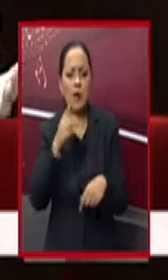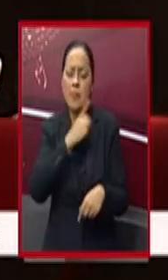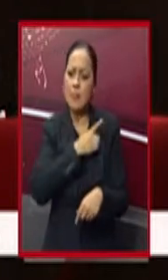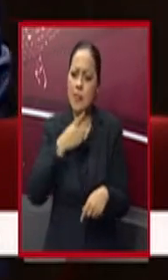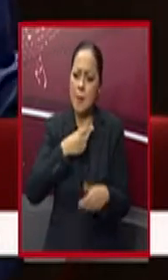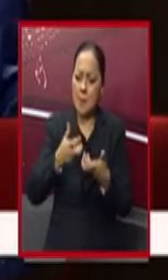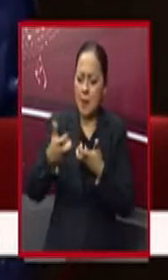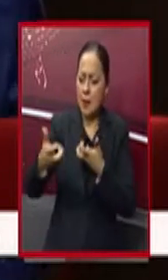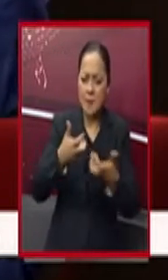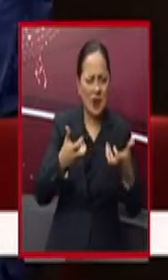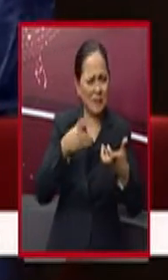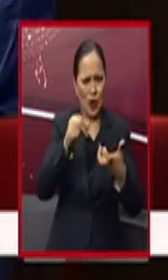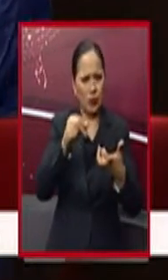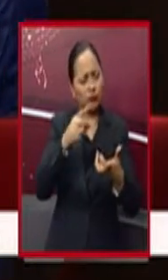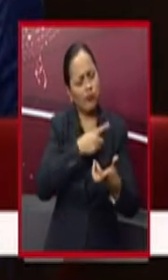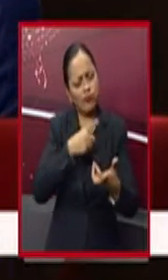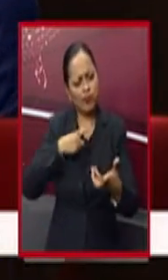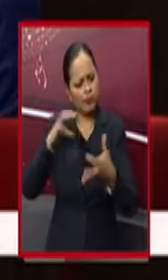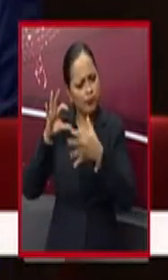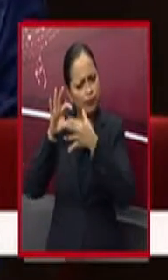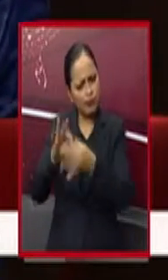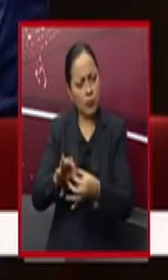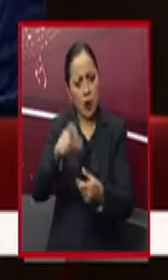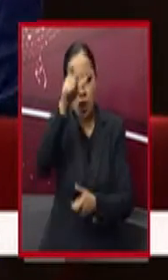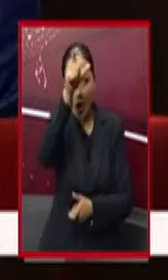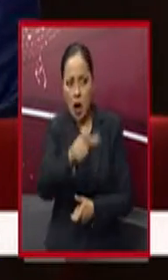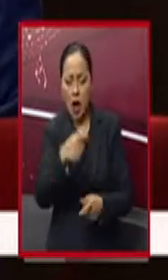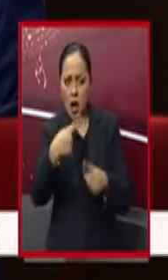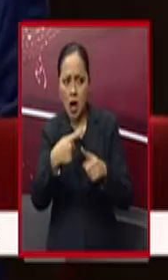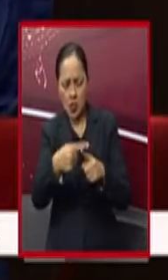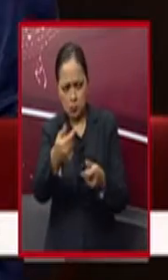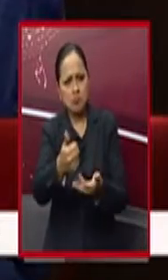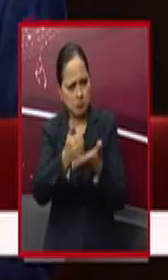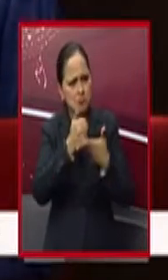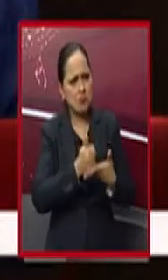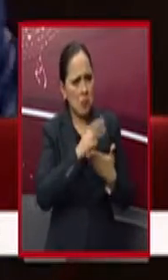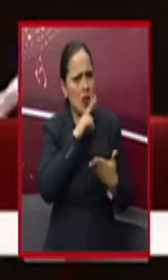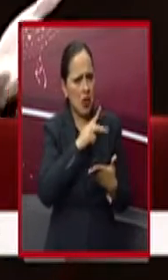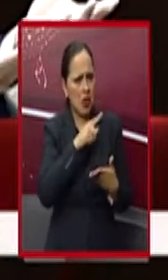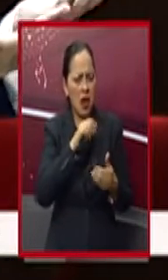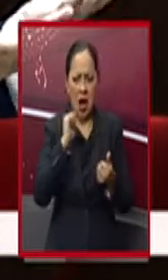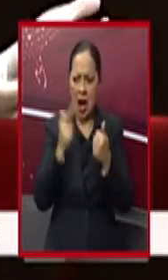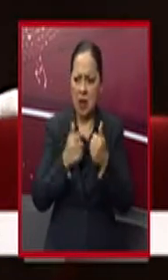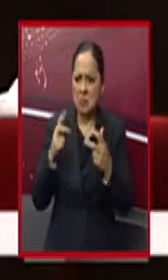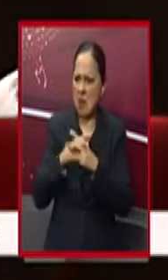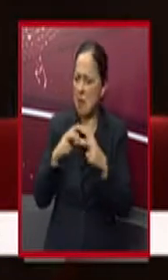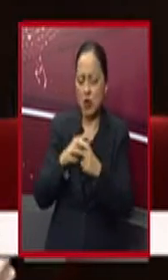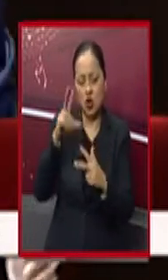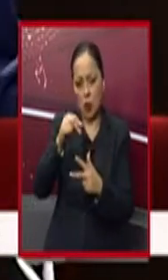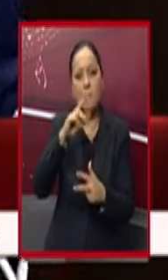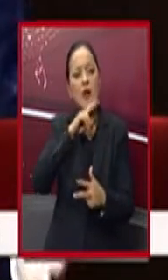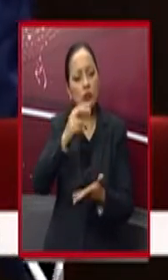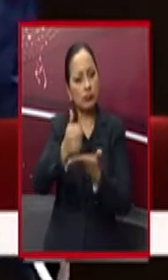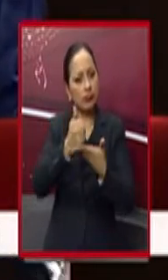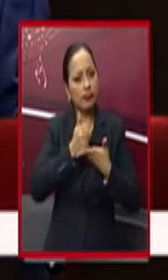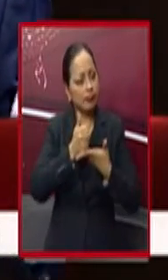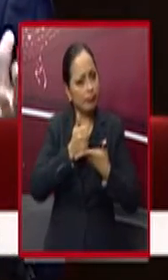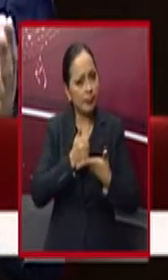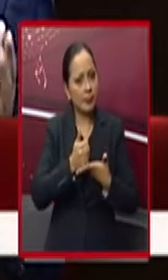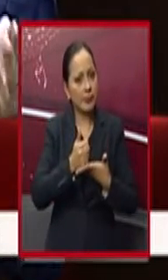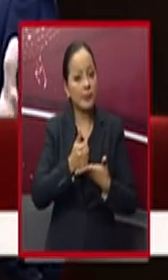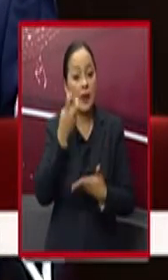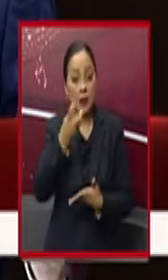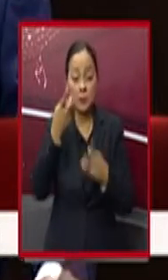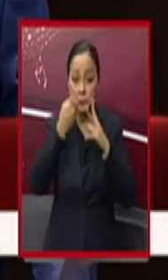nuestras divisiones para ver en alguien con quien podemos contar en vez de con quien nos debemos de pelear. Eso implica